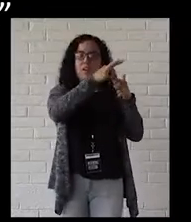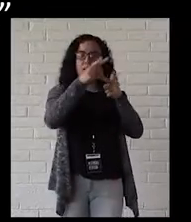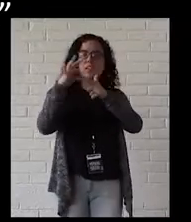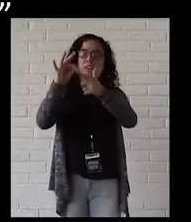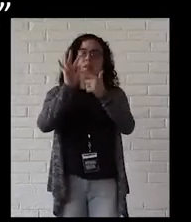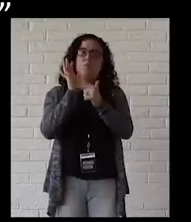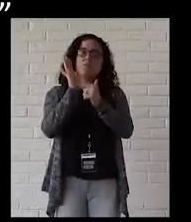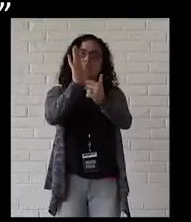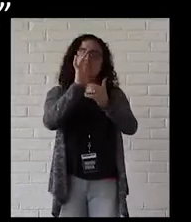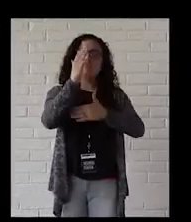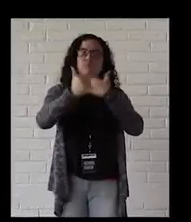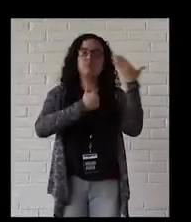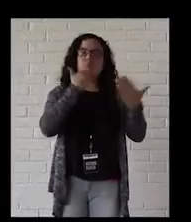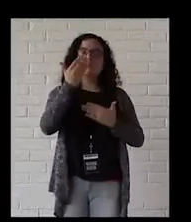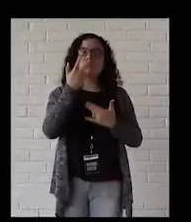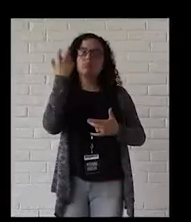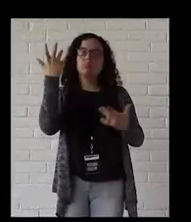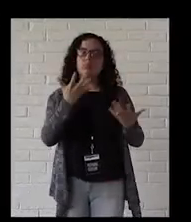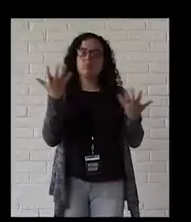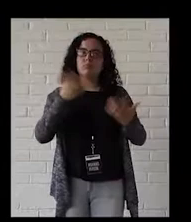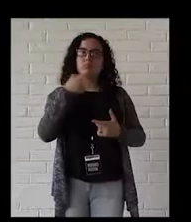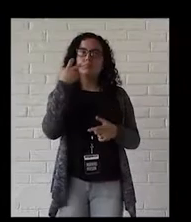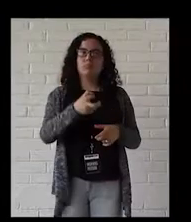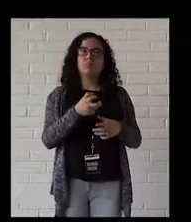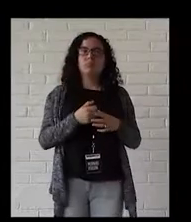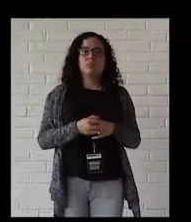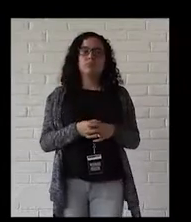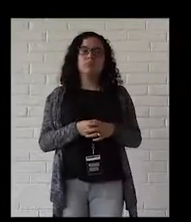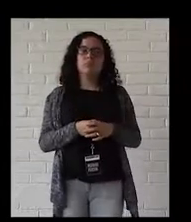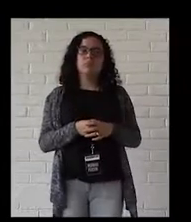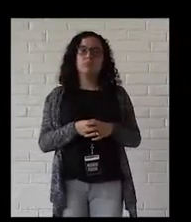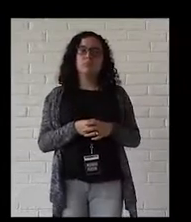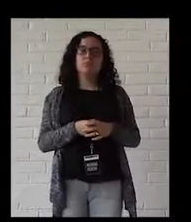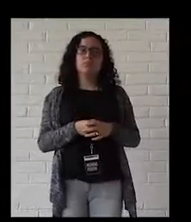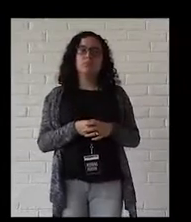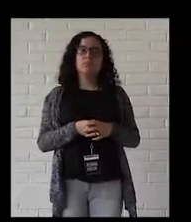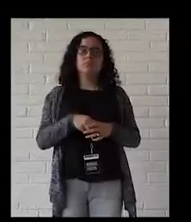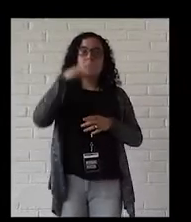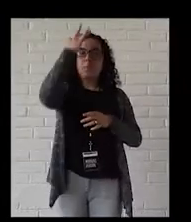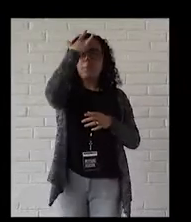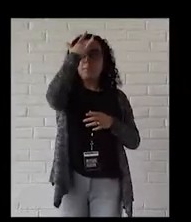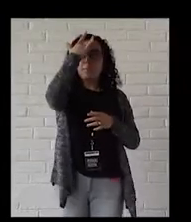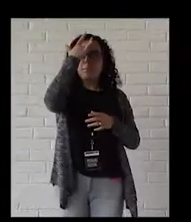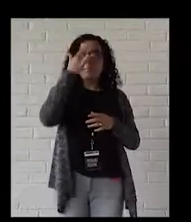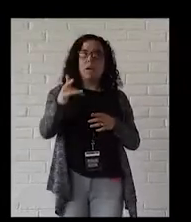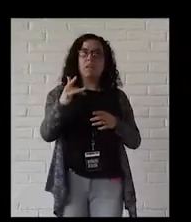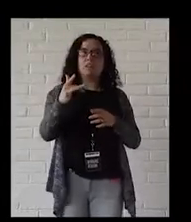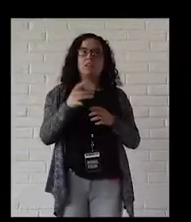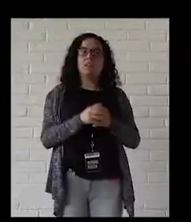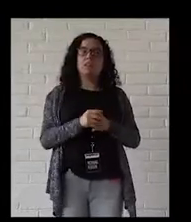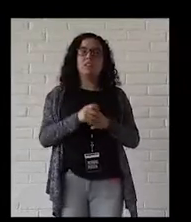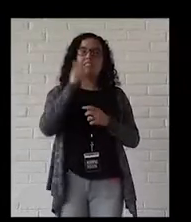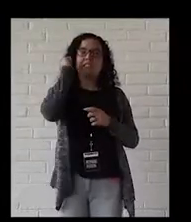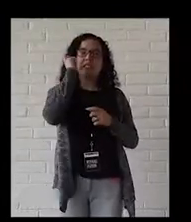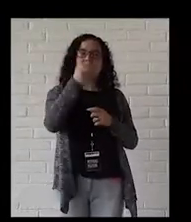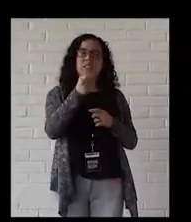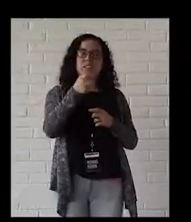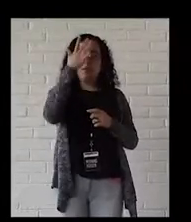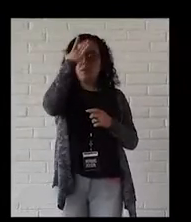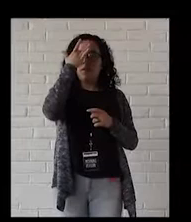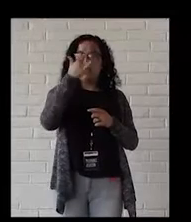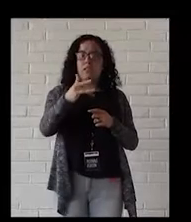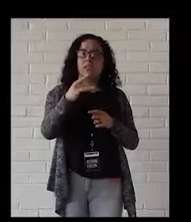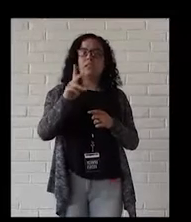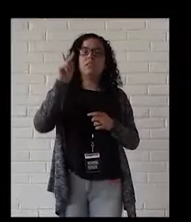estas cosas, para hacerlo. Hay una frase, una definición de magia que a mí me gustó muchísimo, de un gran mago que se llama